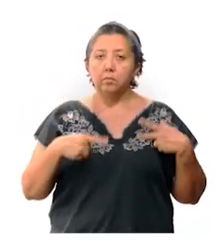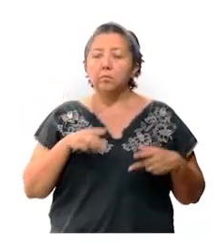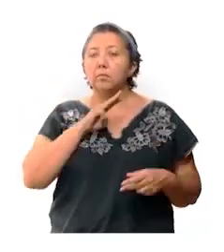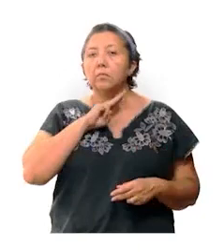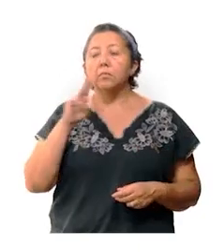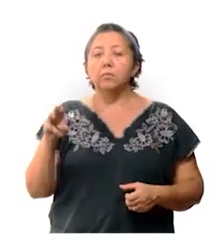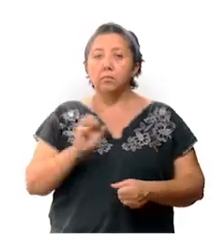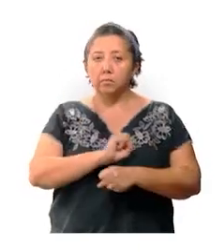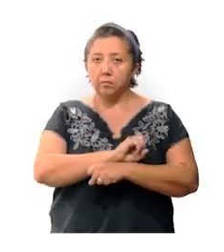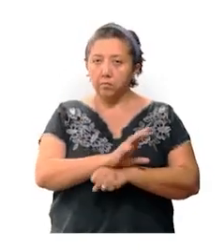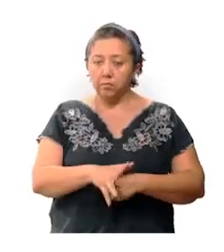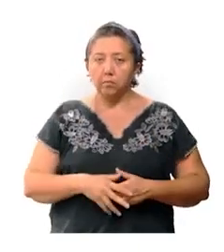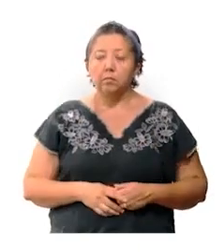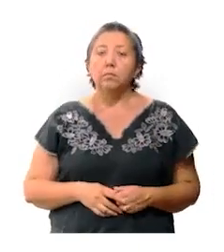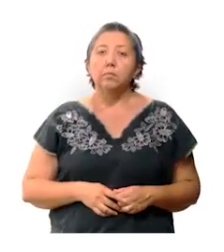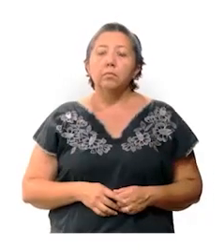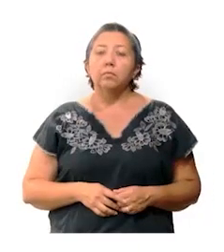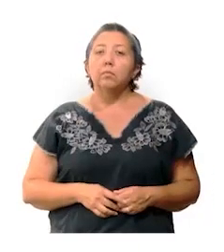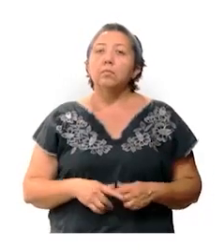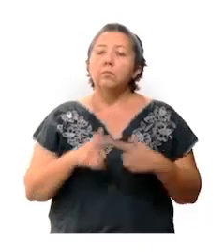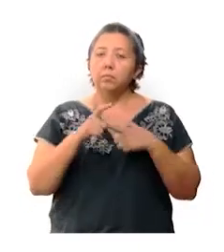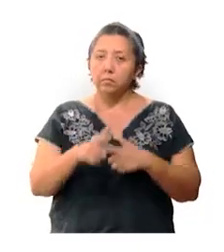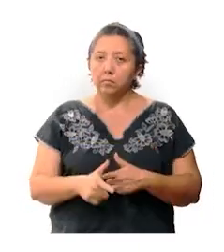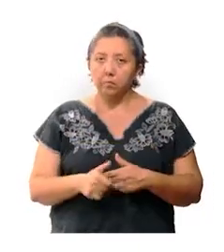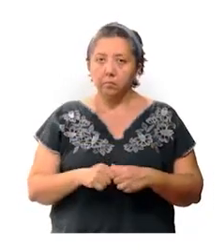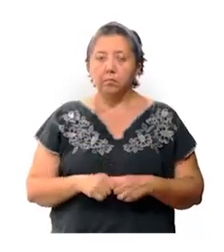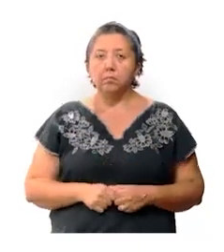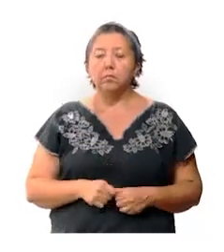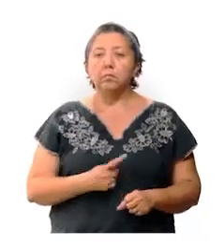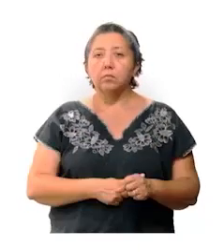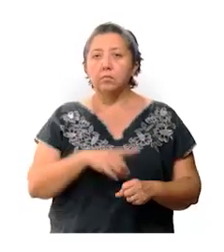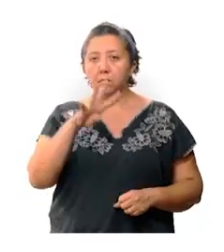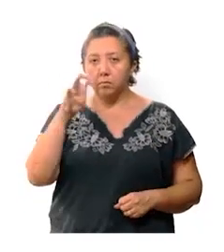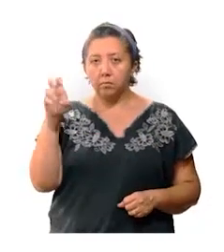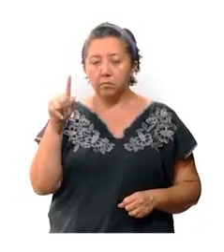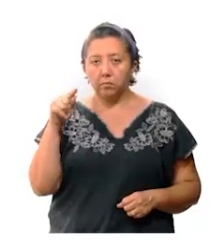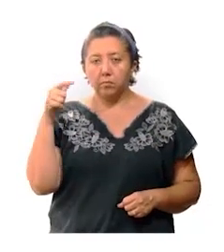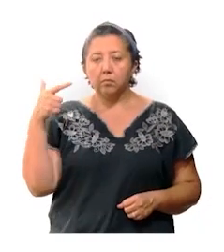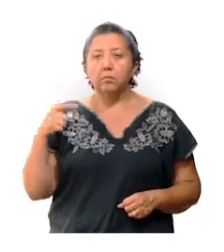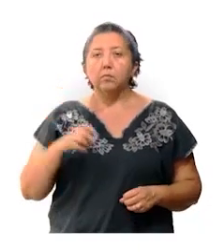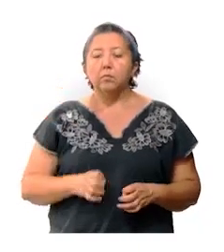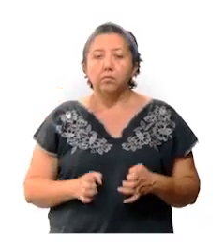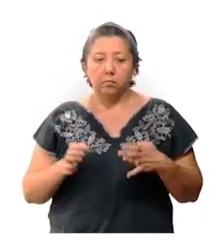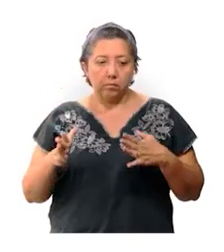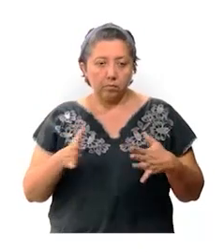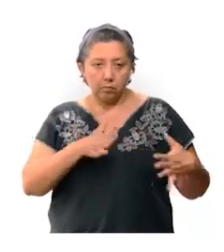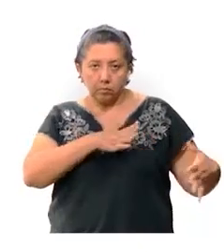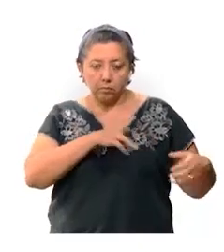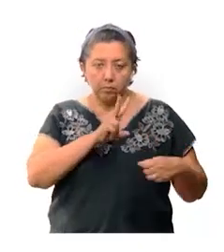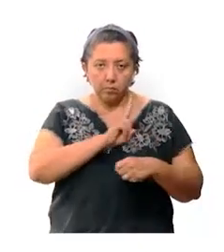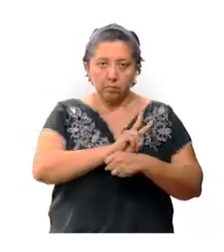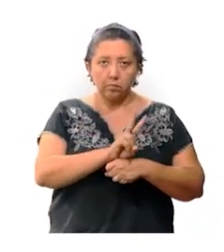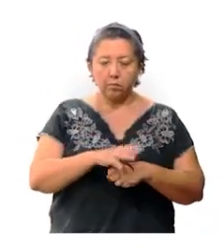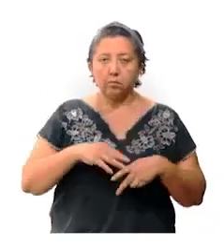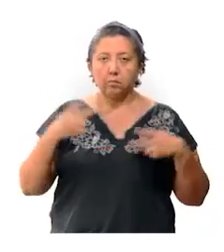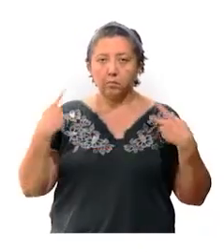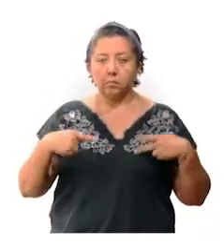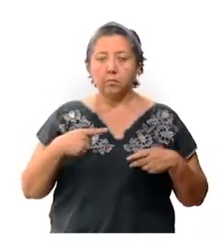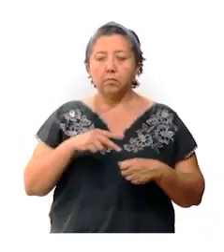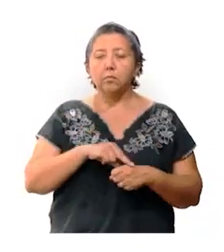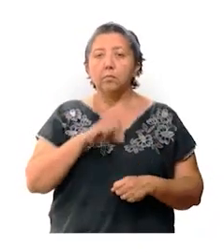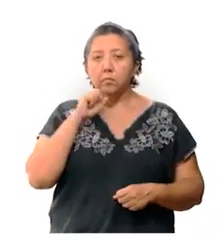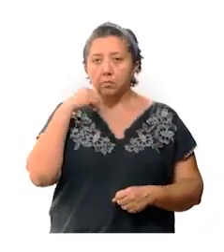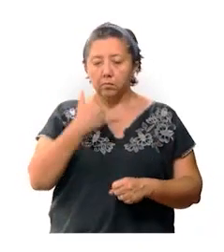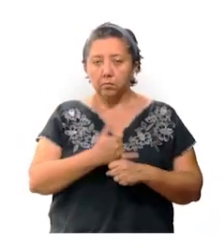personas fallecidas a causa del coronavirus. De los casos activos, 477 están estables, aislados, monitoreados